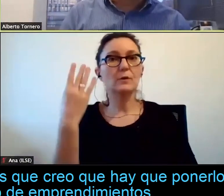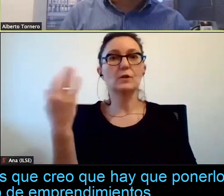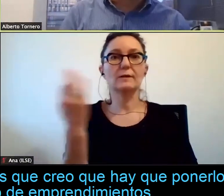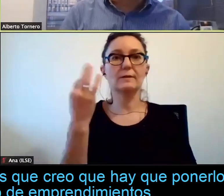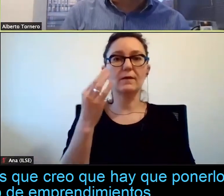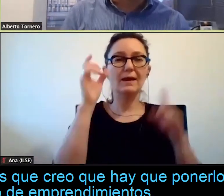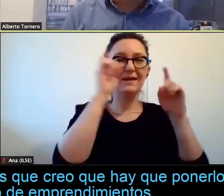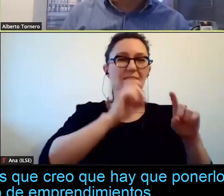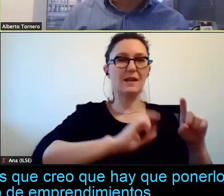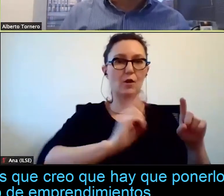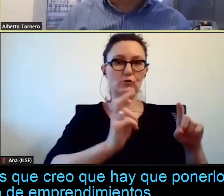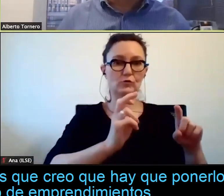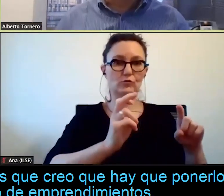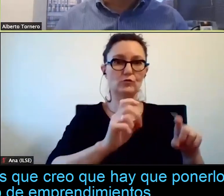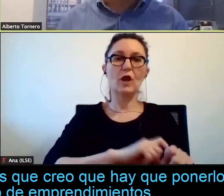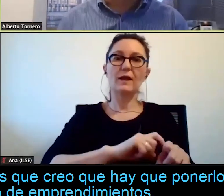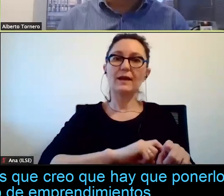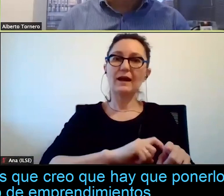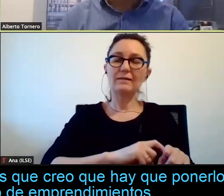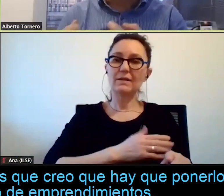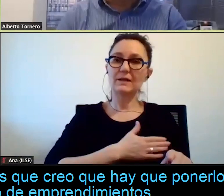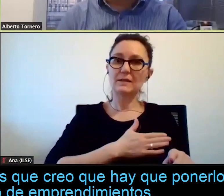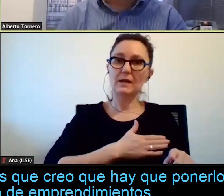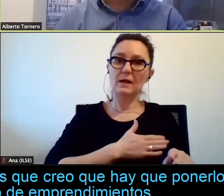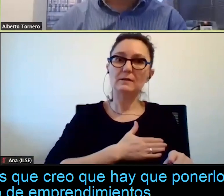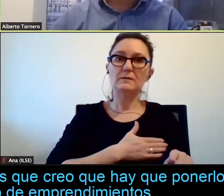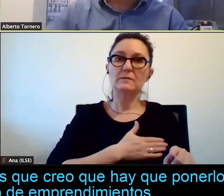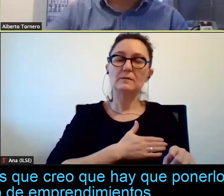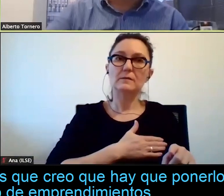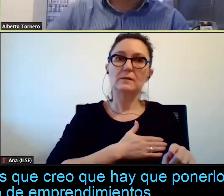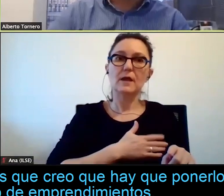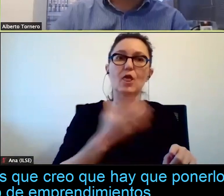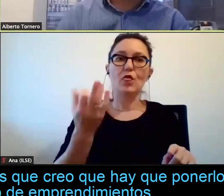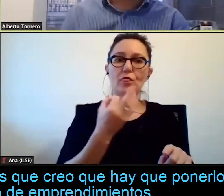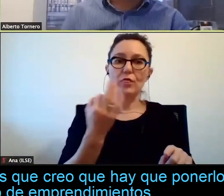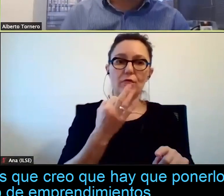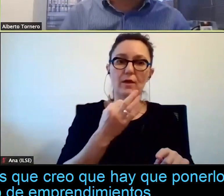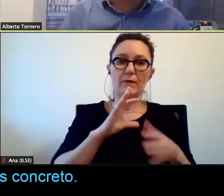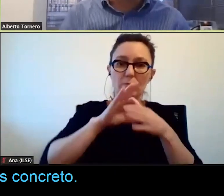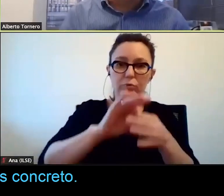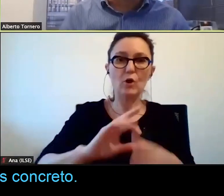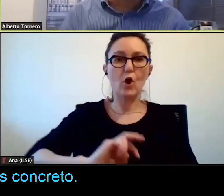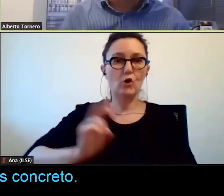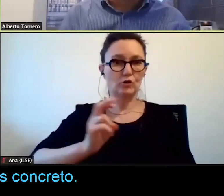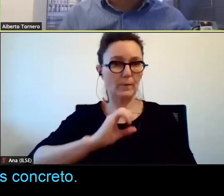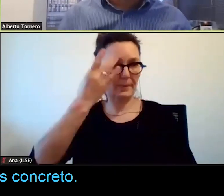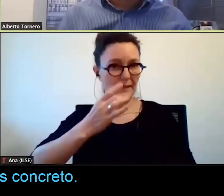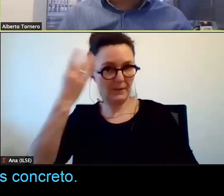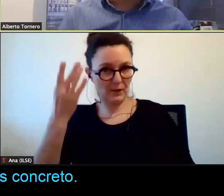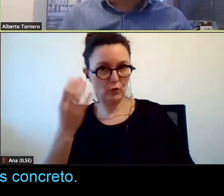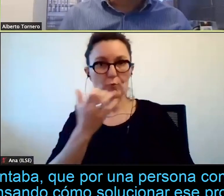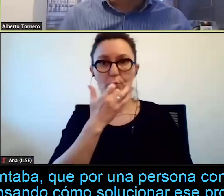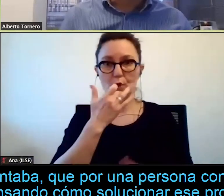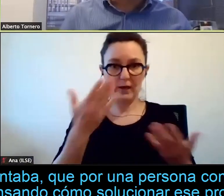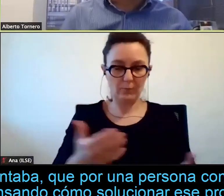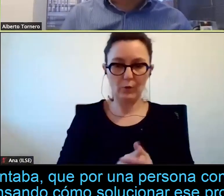tiene características propias que creo que hay que ponerlo en contacto con otro tipo de emprendimientos. Y seré muy concreto. El